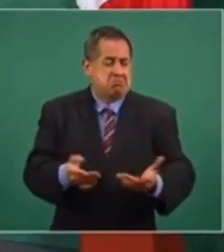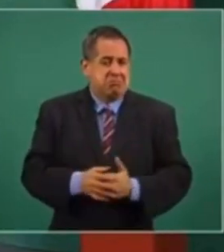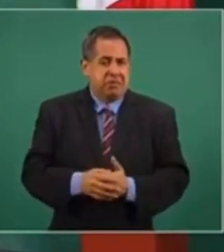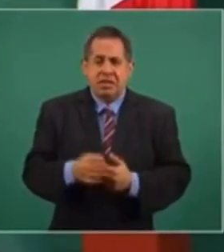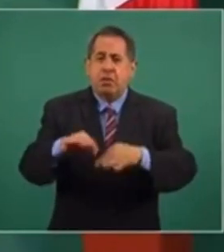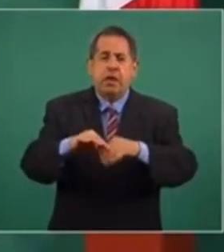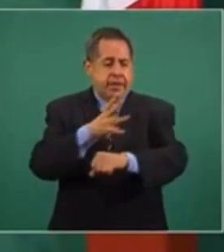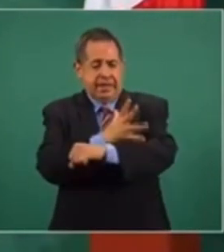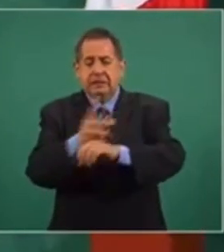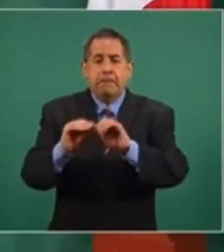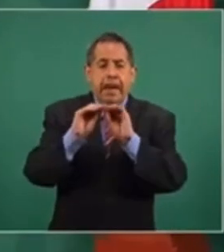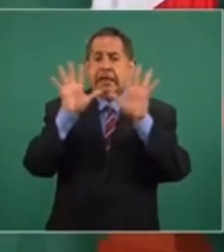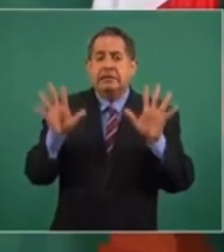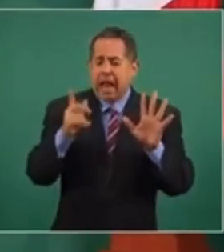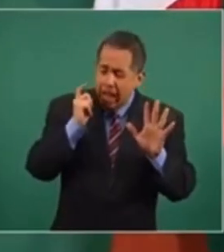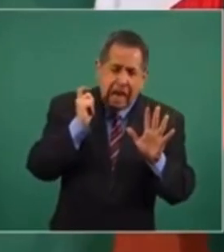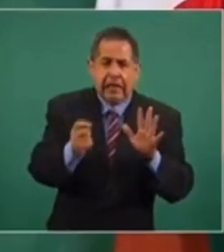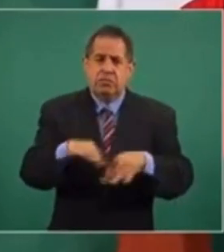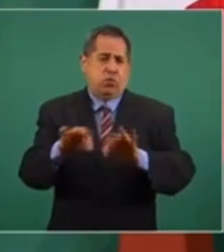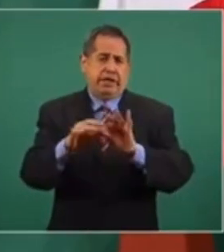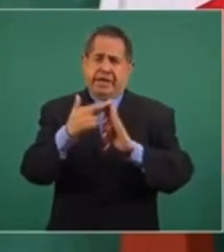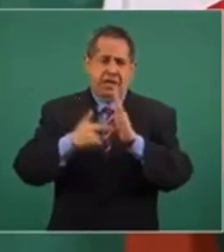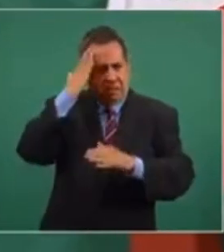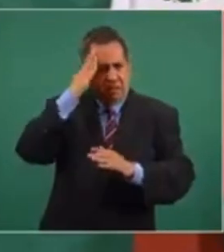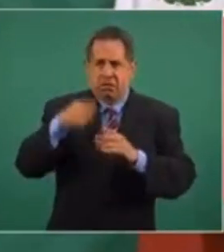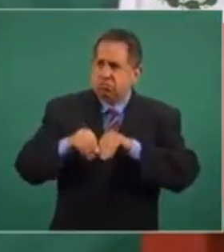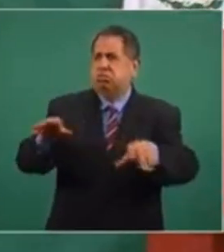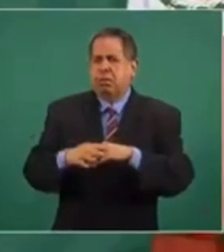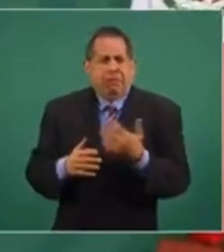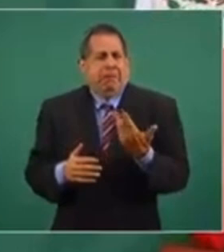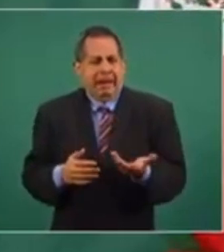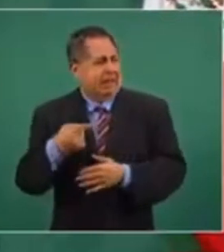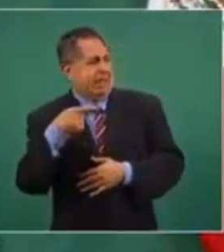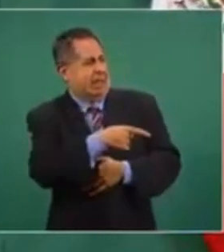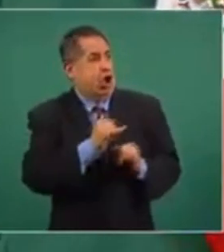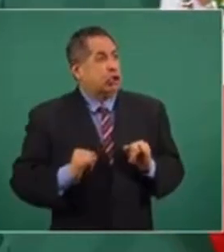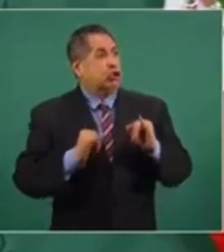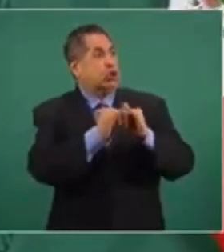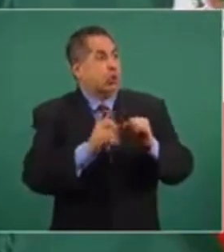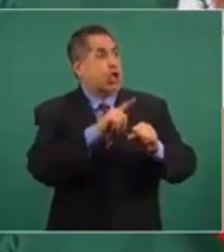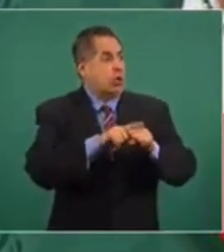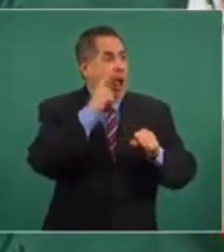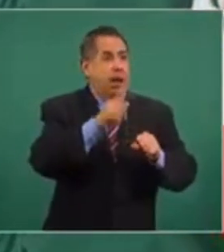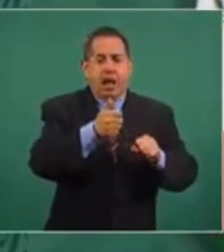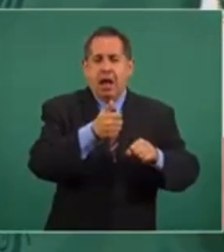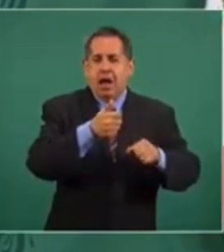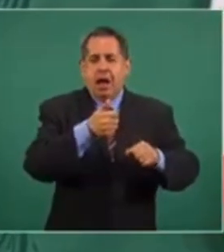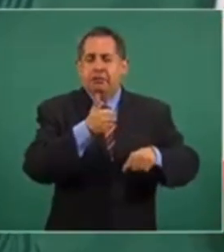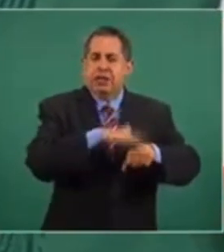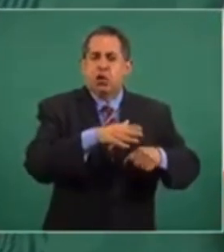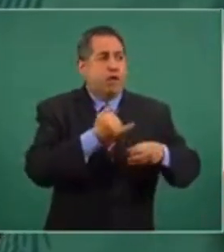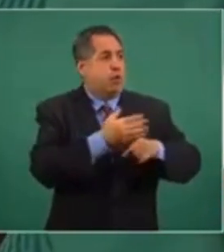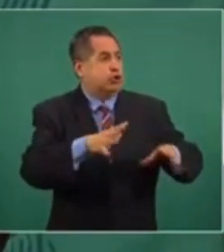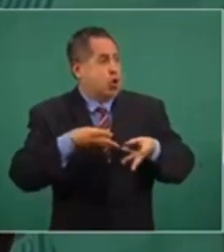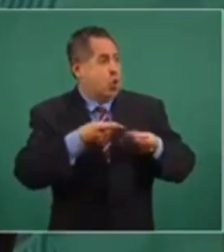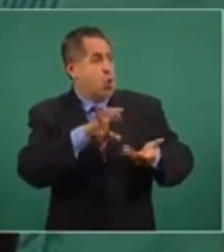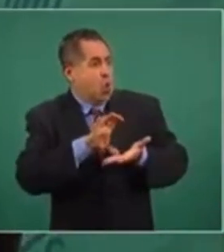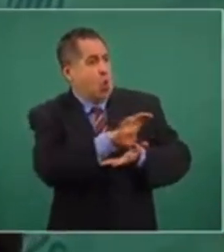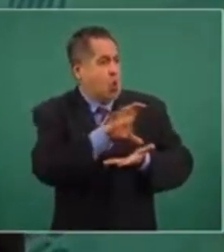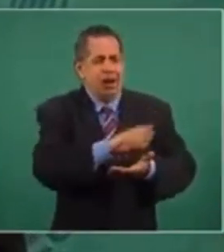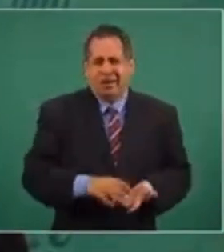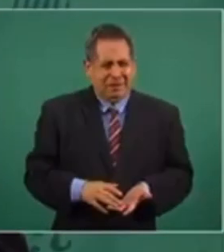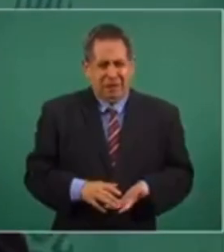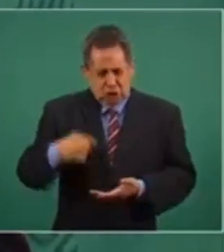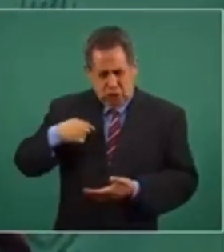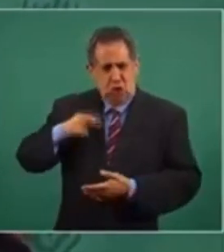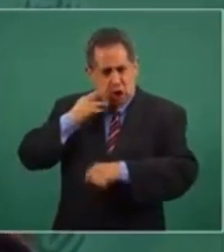Y la transparencia es una regla de oro de la democracia. Entonces, ¿para qué tener un aparato administrativo costoso si el gobierno está